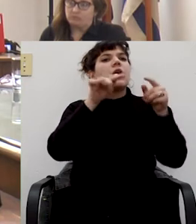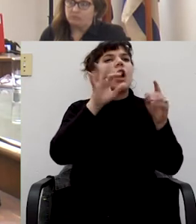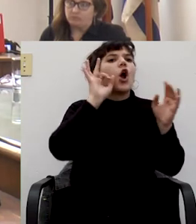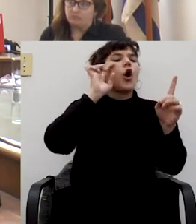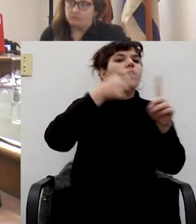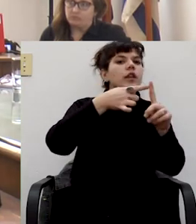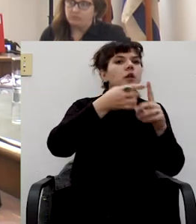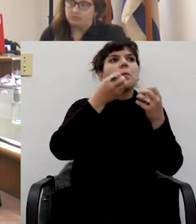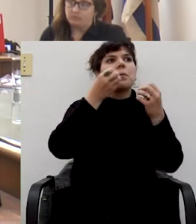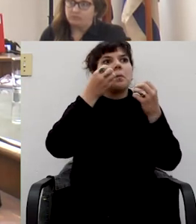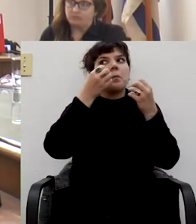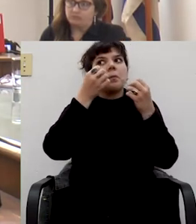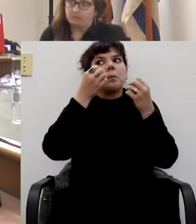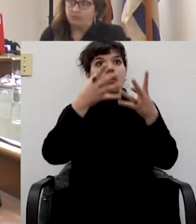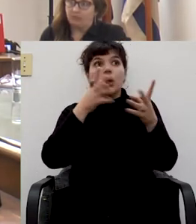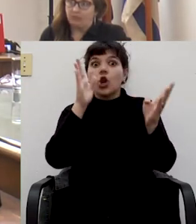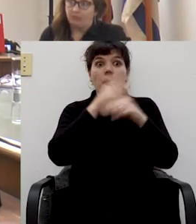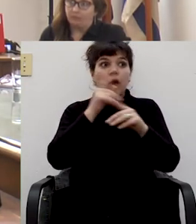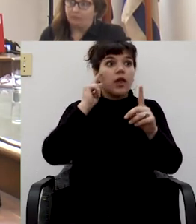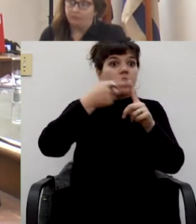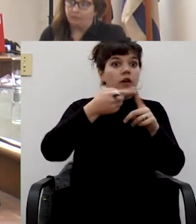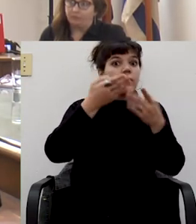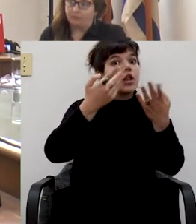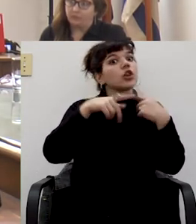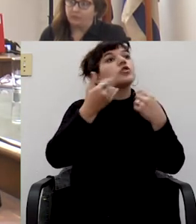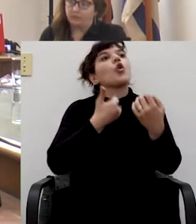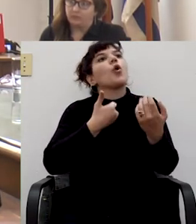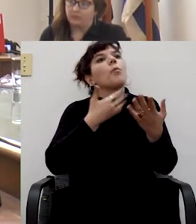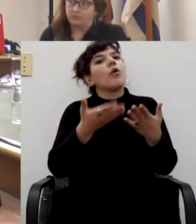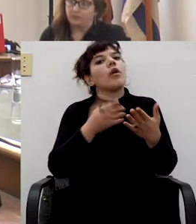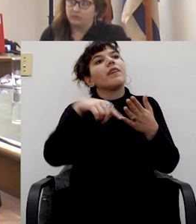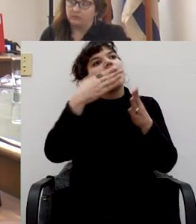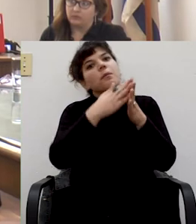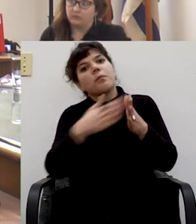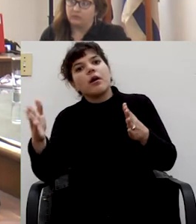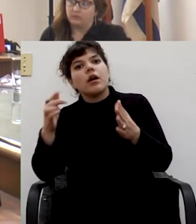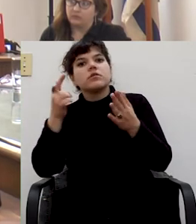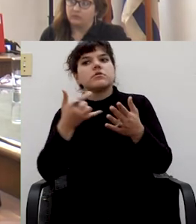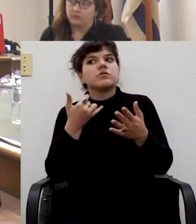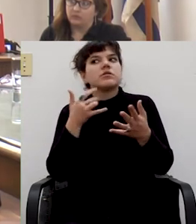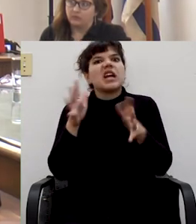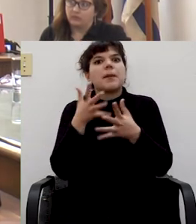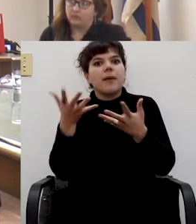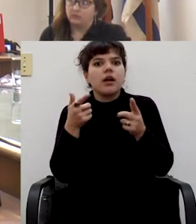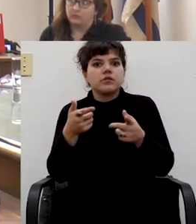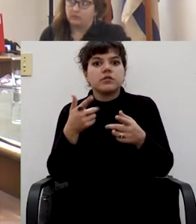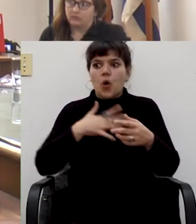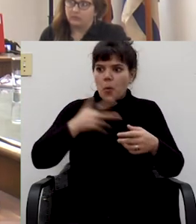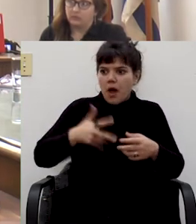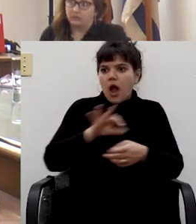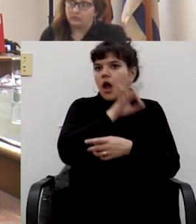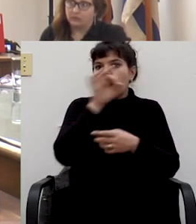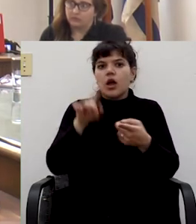si no pudimos alcanzar determinados objetivos, bueno, ¿cuáles son justamente los factores que están influyendo? Bueno, son los recursos humanos, no lo